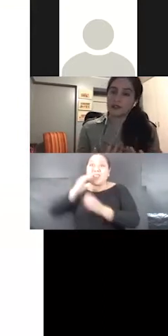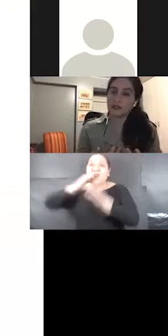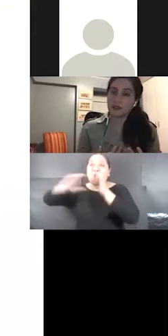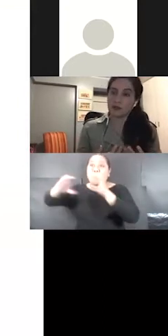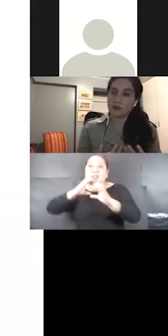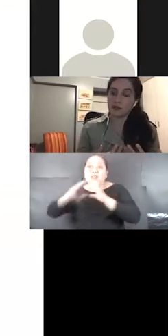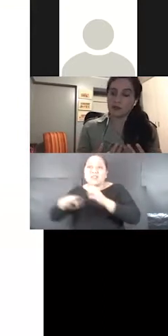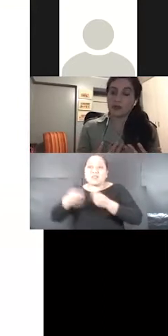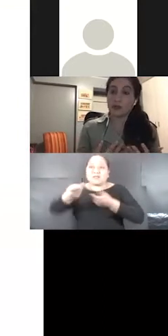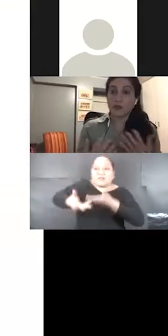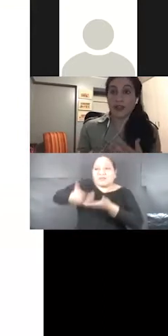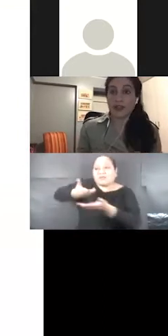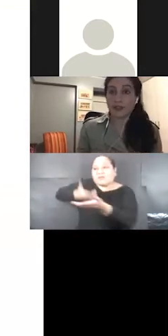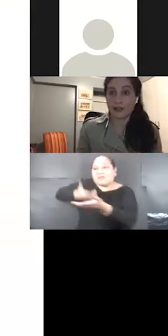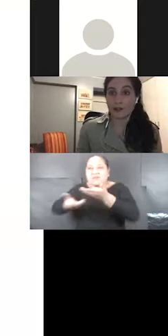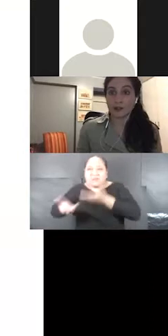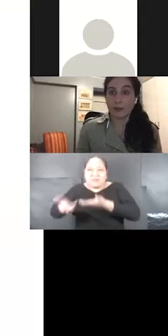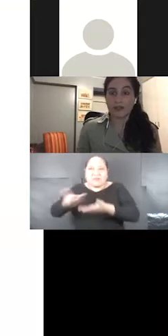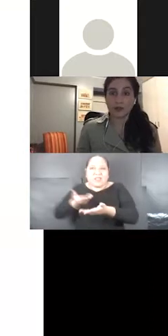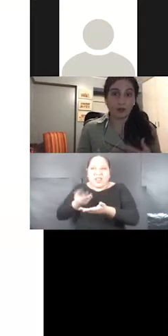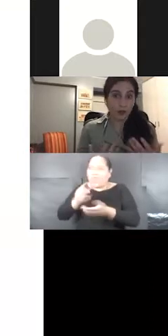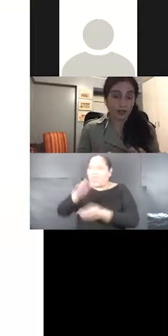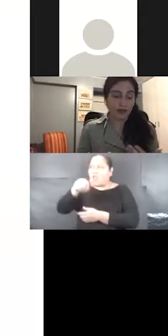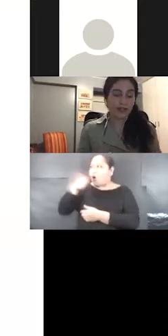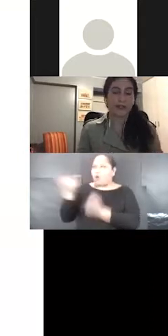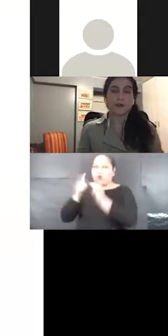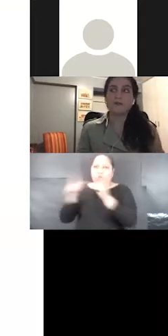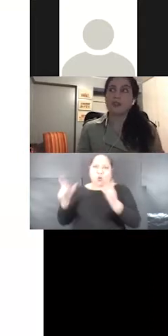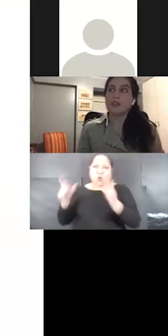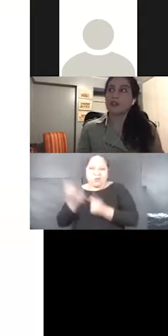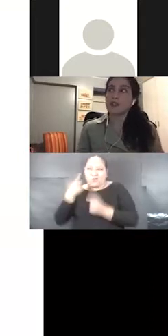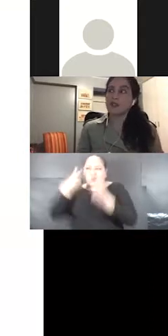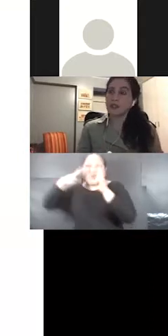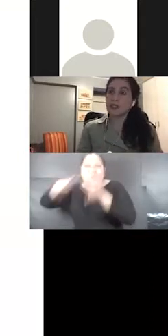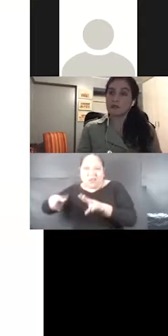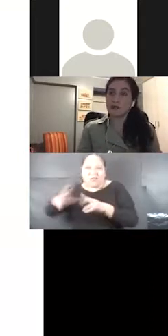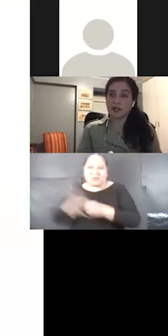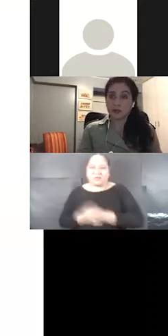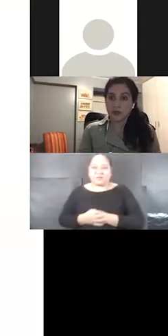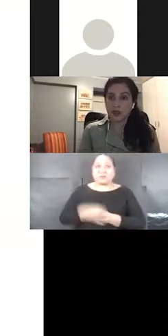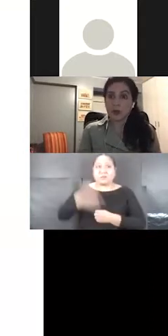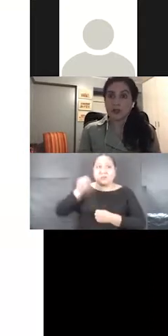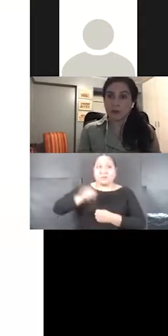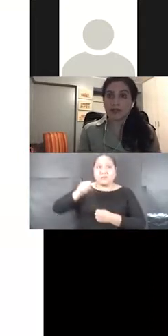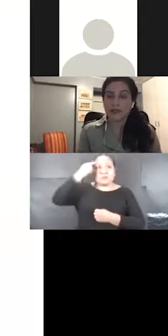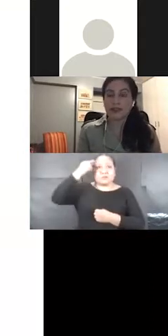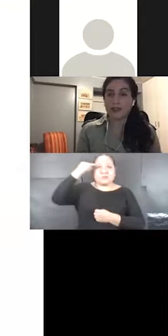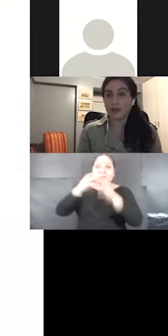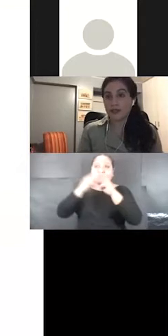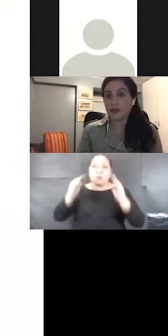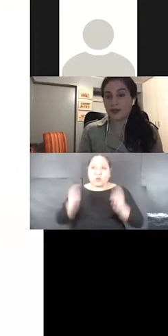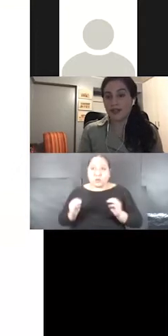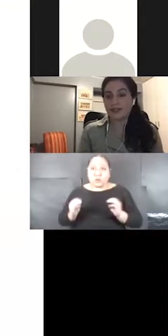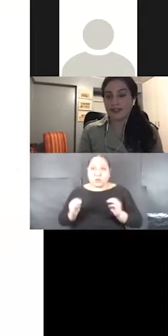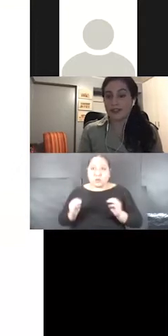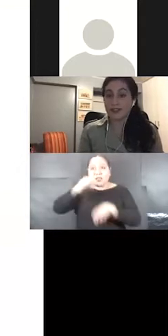quizás no se podría dar en otro espacio o de otra manera, ¿no? Entonces sí creemos que el museo es justamente el